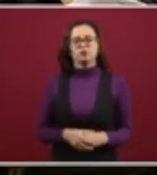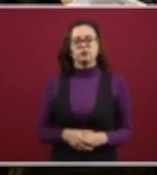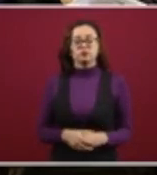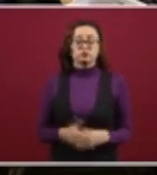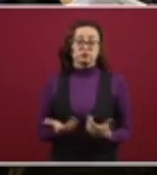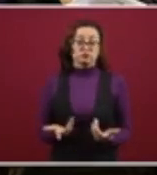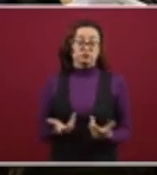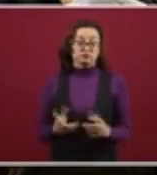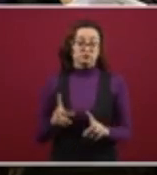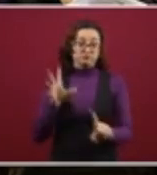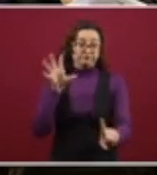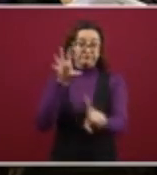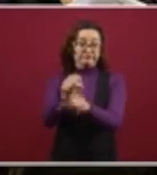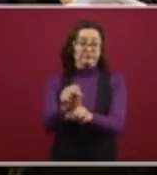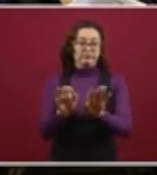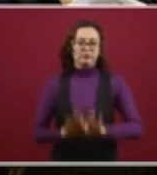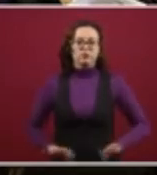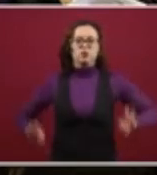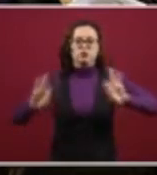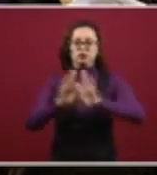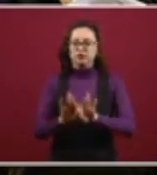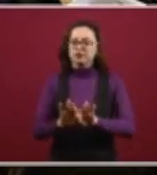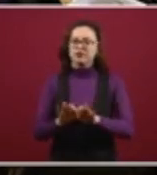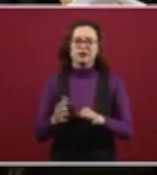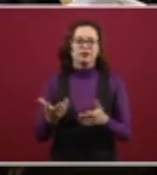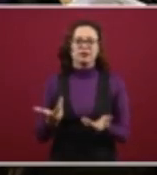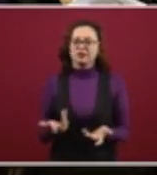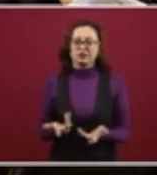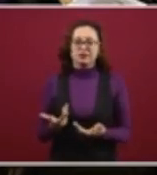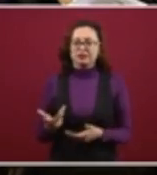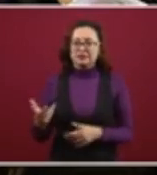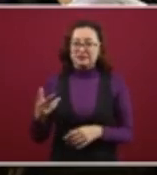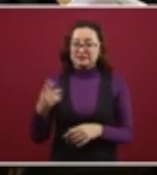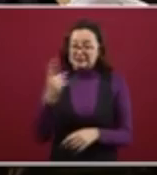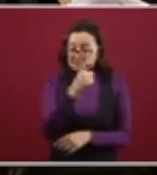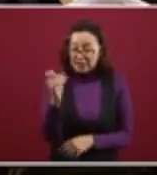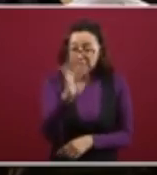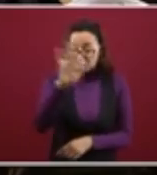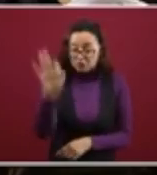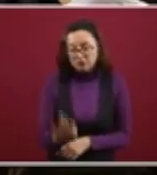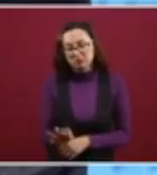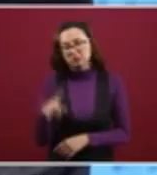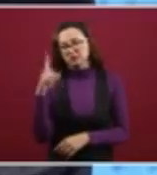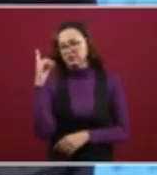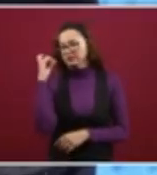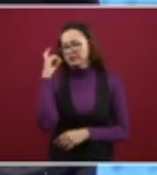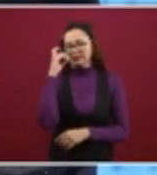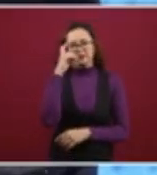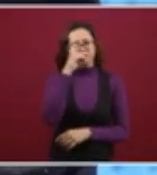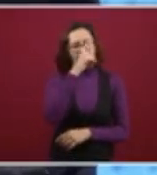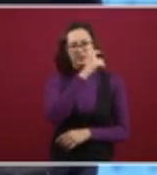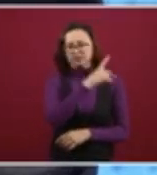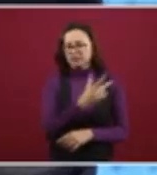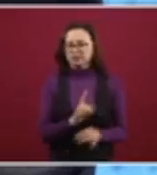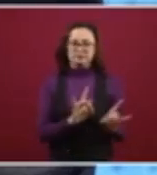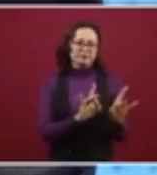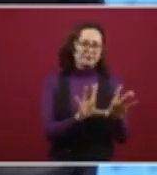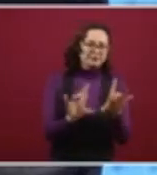importante, es muy difícil, propiamente imposible, llegar al 100% por diferentes circunstancias, lo